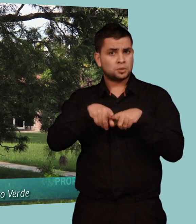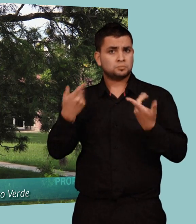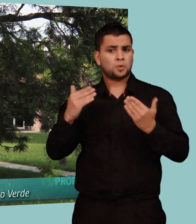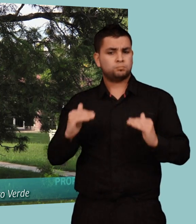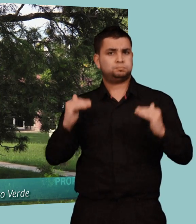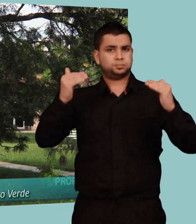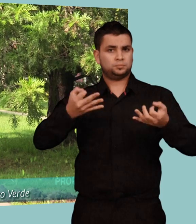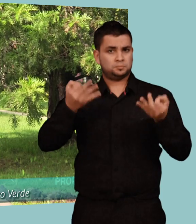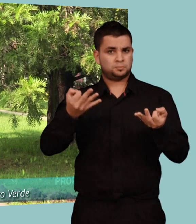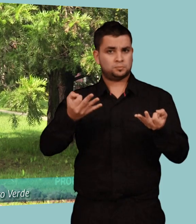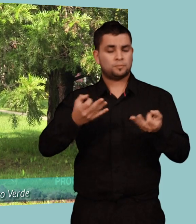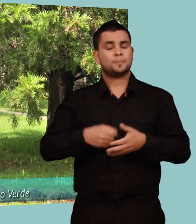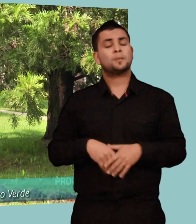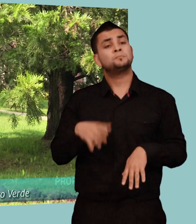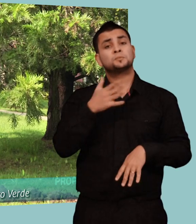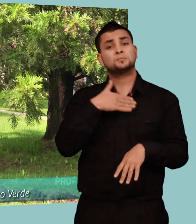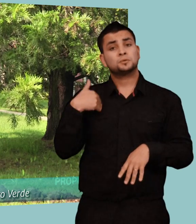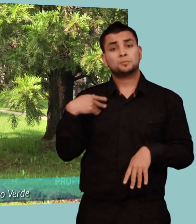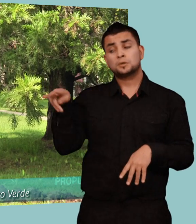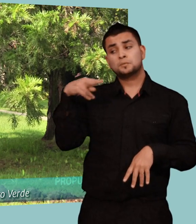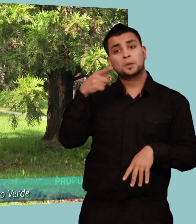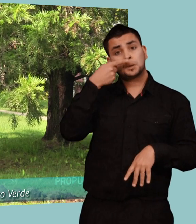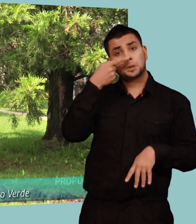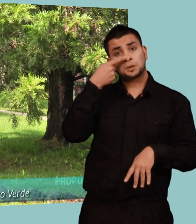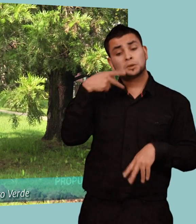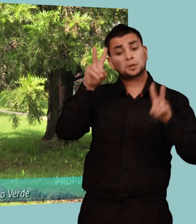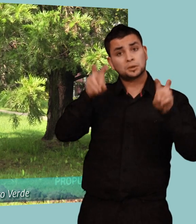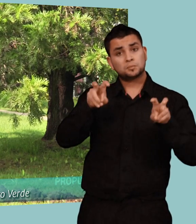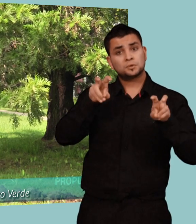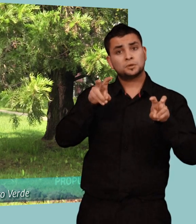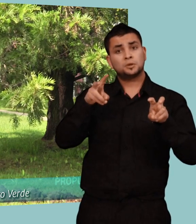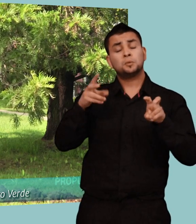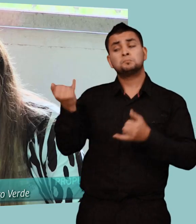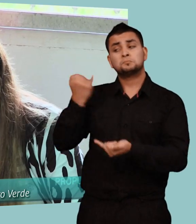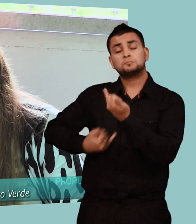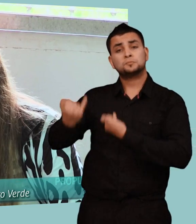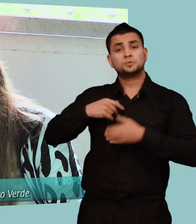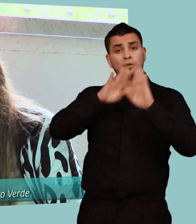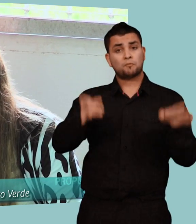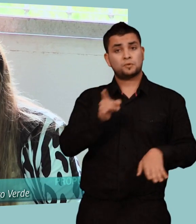muy buen nivel. Mi madre al verme tan interesada en esa temática me habló de esta facultad.